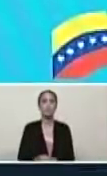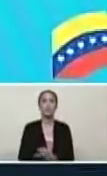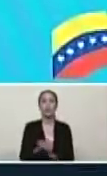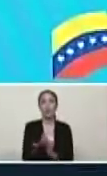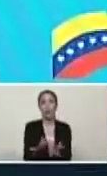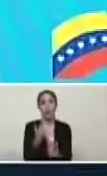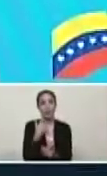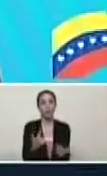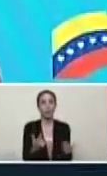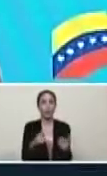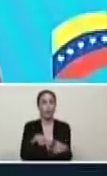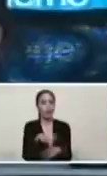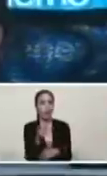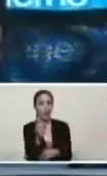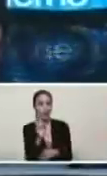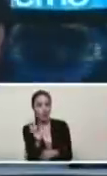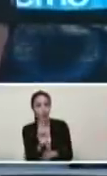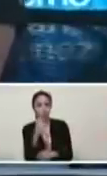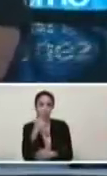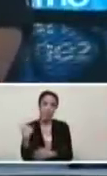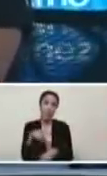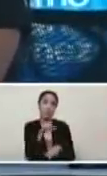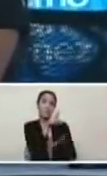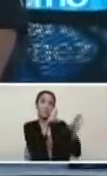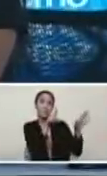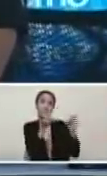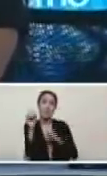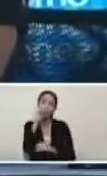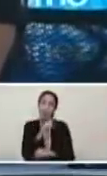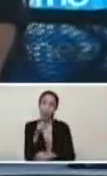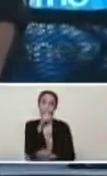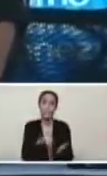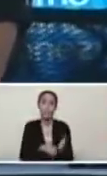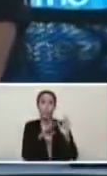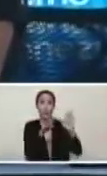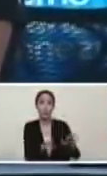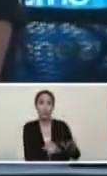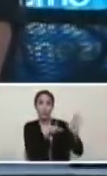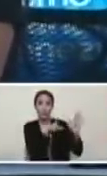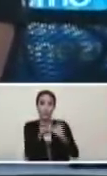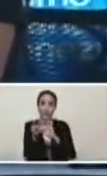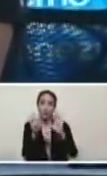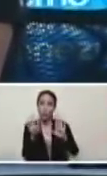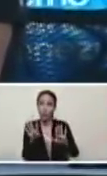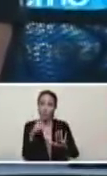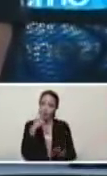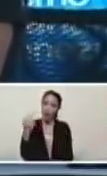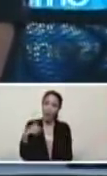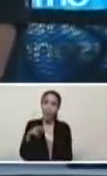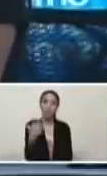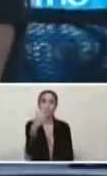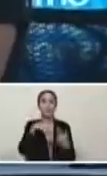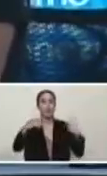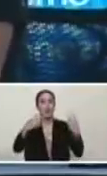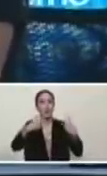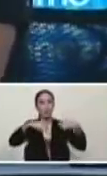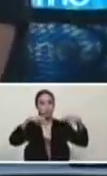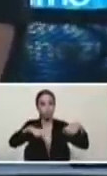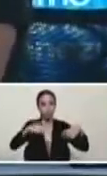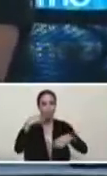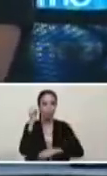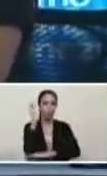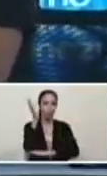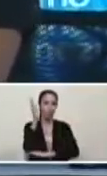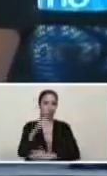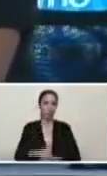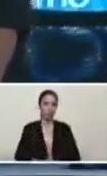clade a realizarse en Venezuela. Hace 60 años, en 1969, tuvimos el tercer clade aquí en conmemoración del